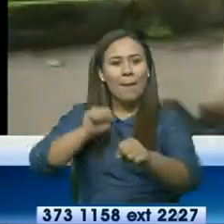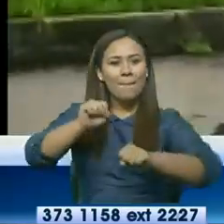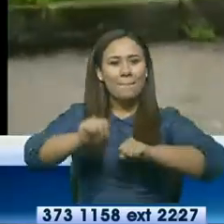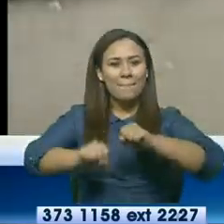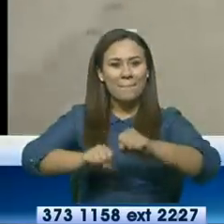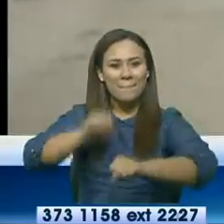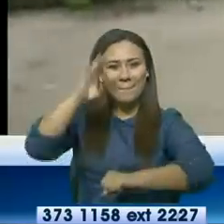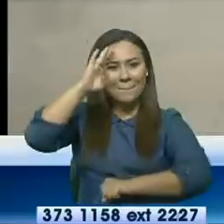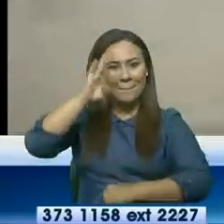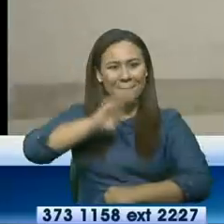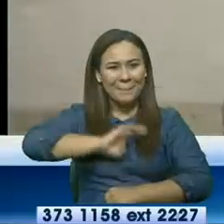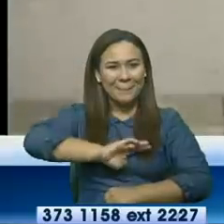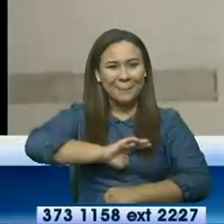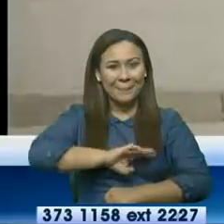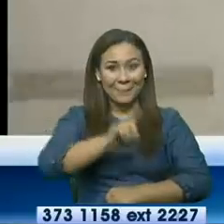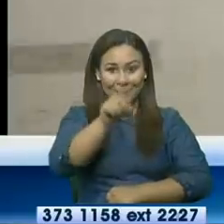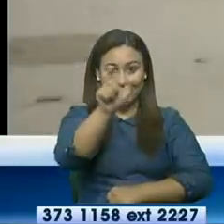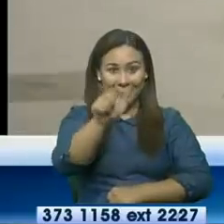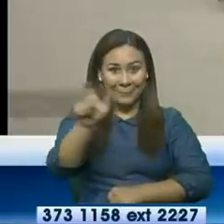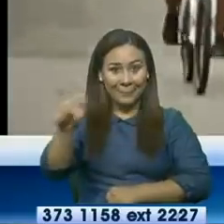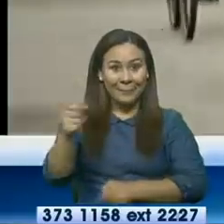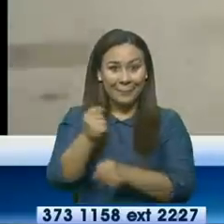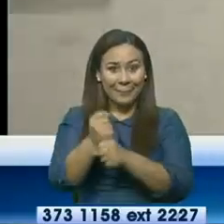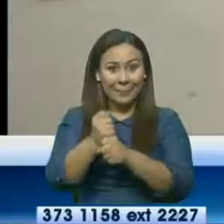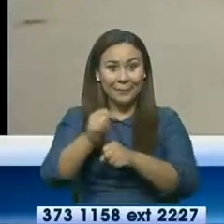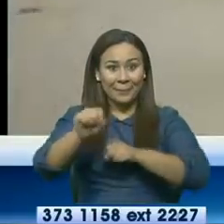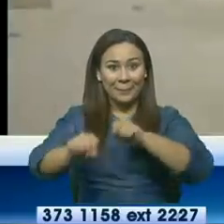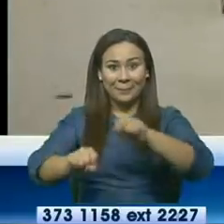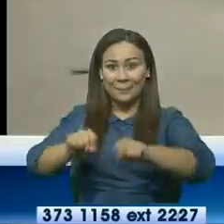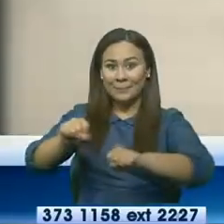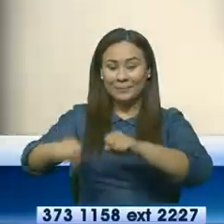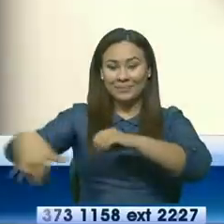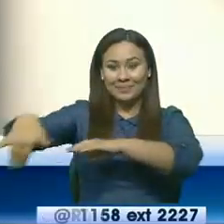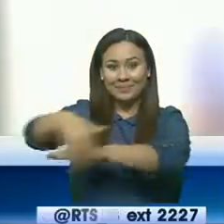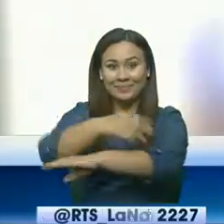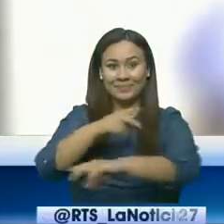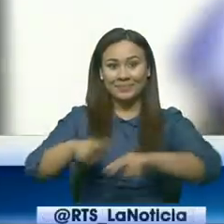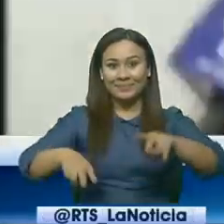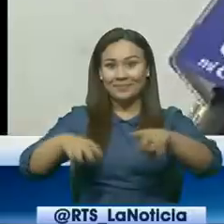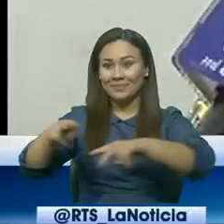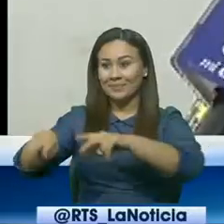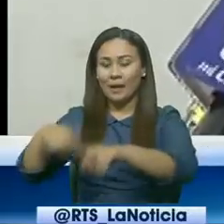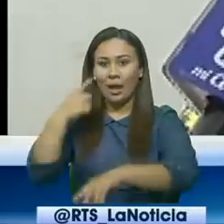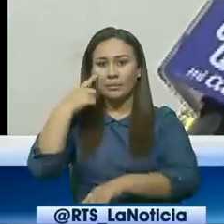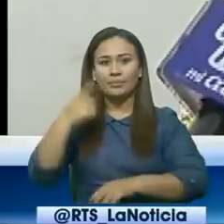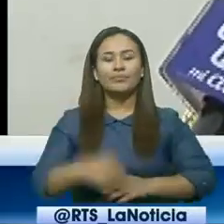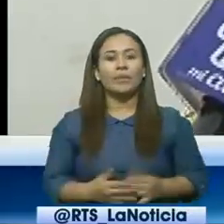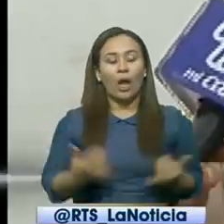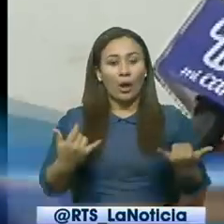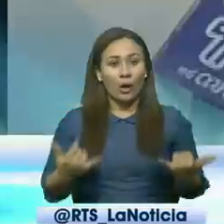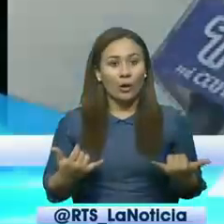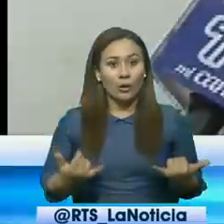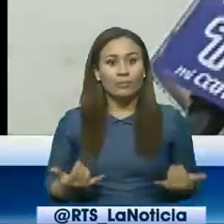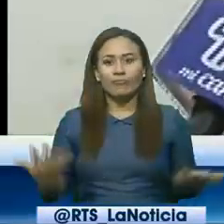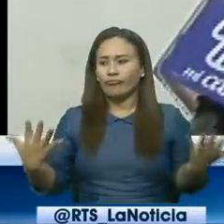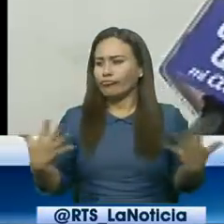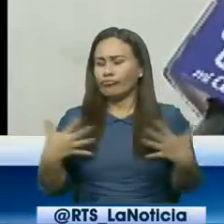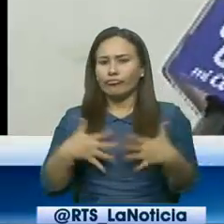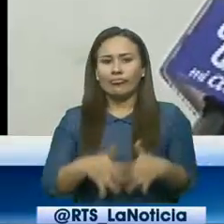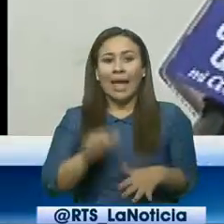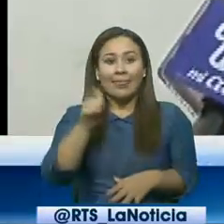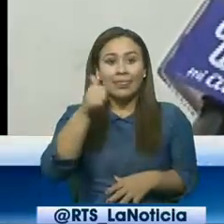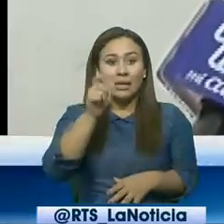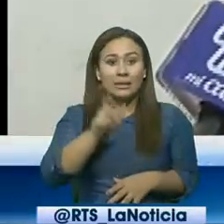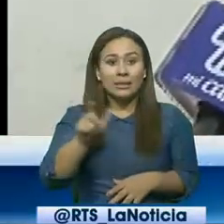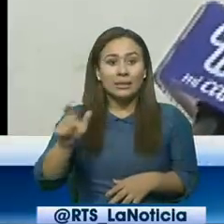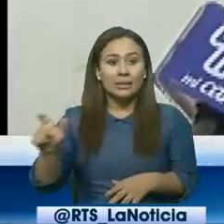decir uniformados que recorren las calles en bicicleta desde parte del día de hoy van a incorporarse unos 10 políticos